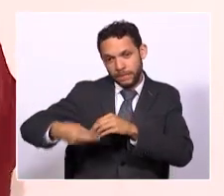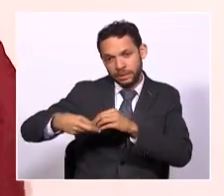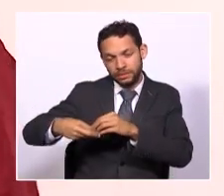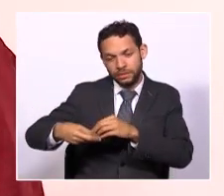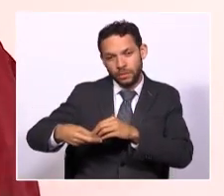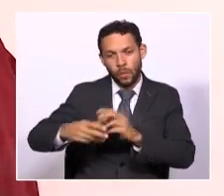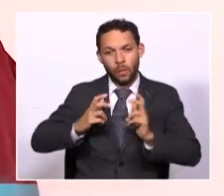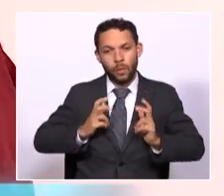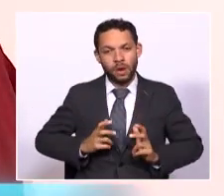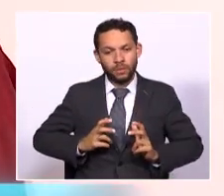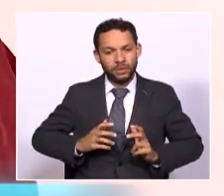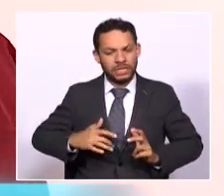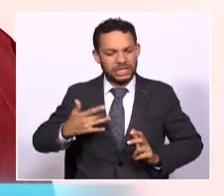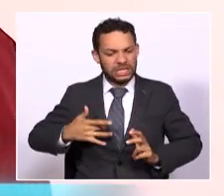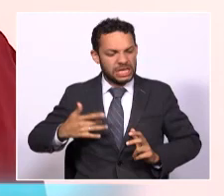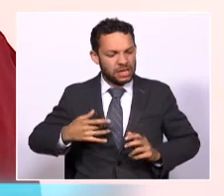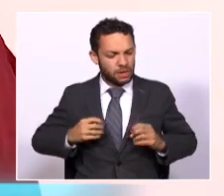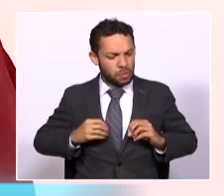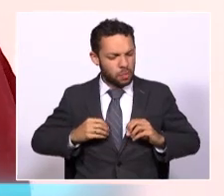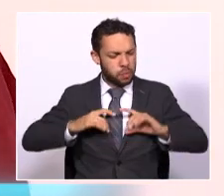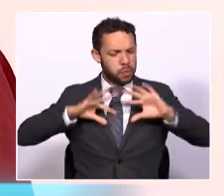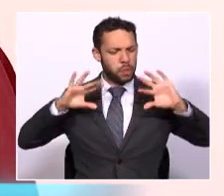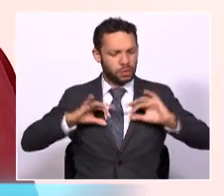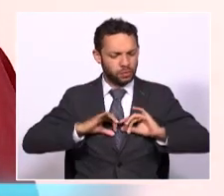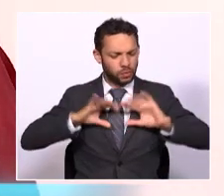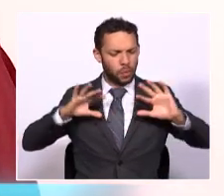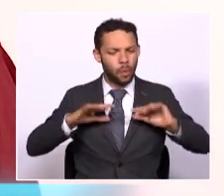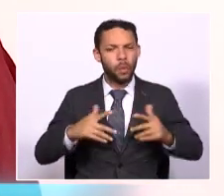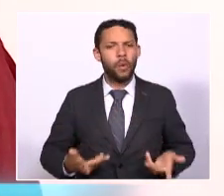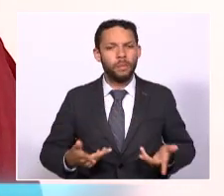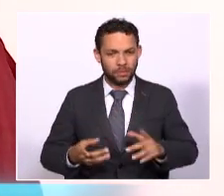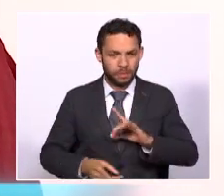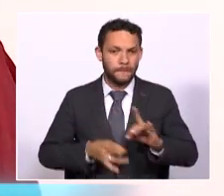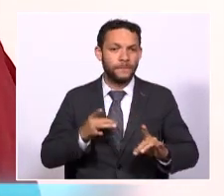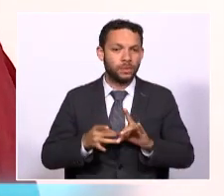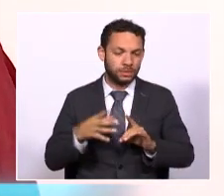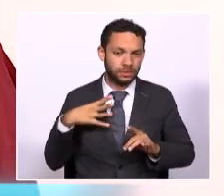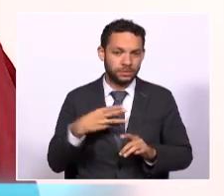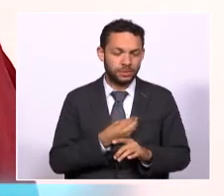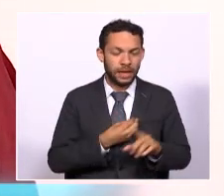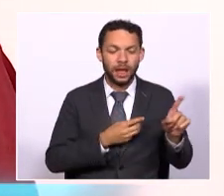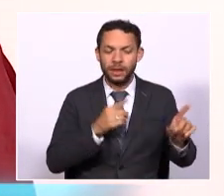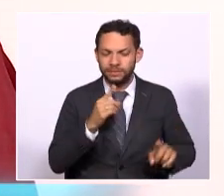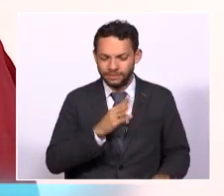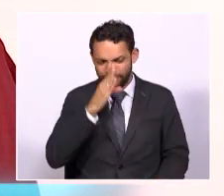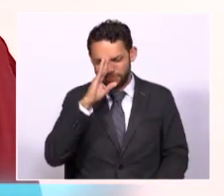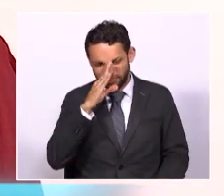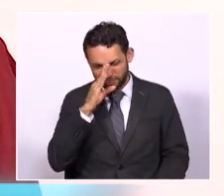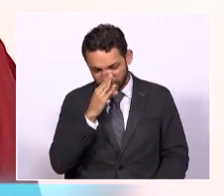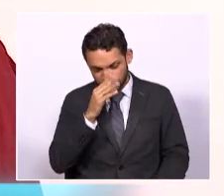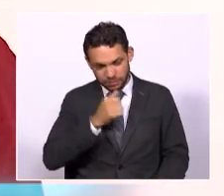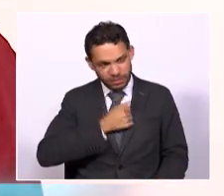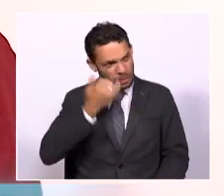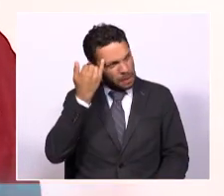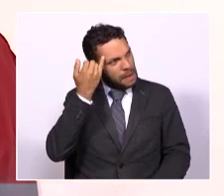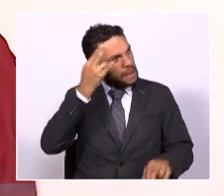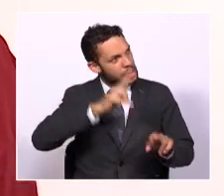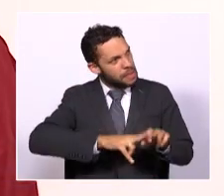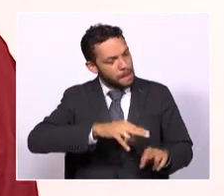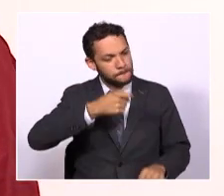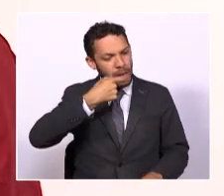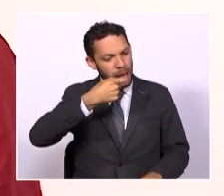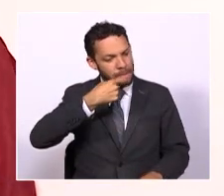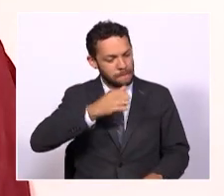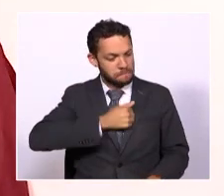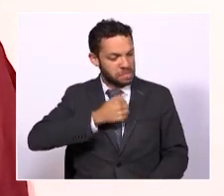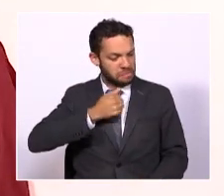cuerpo. Con relación a lo que decía el doctor ahorita, y es algo que a mí me cuestiona bastante frente al proceso de la automedicación, es la manera en la